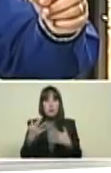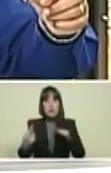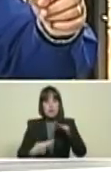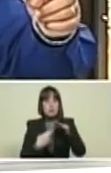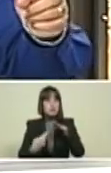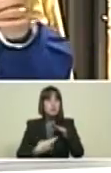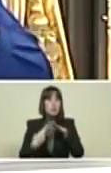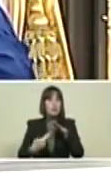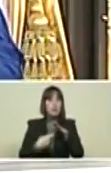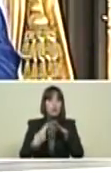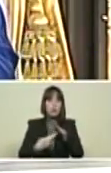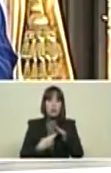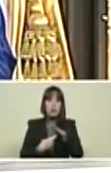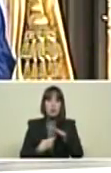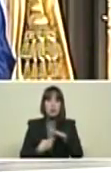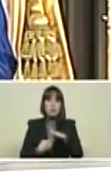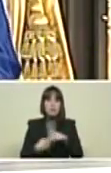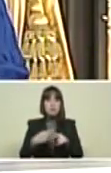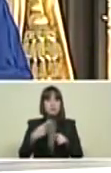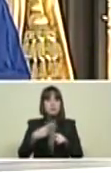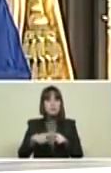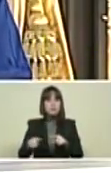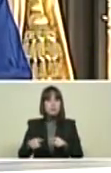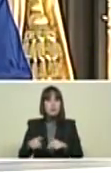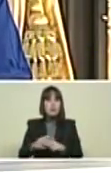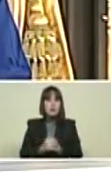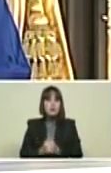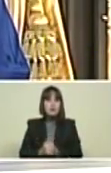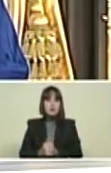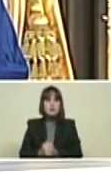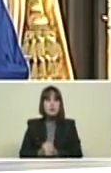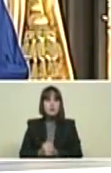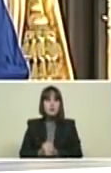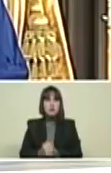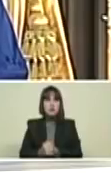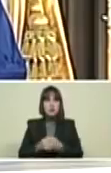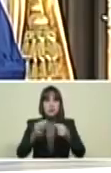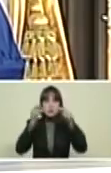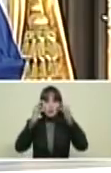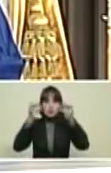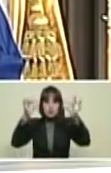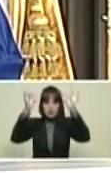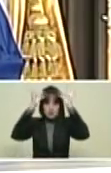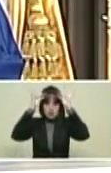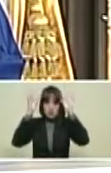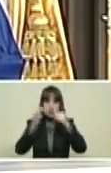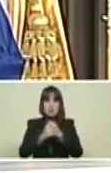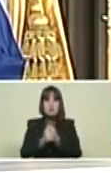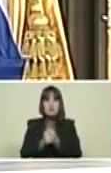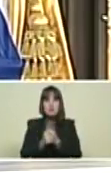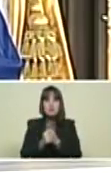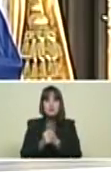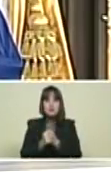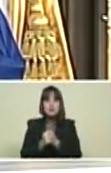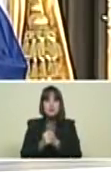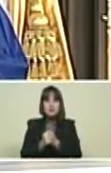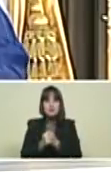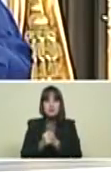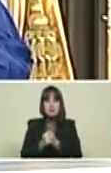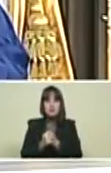Rodríguez para los cursos de posgrado de las maestras, de los maestros, cursos de